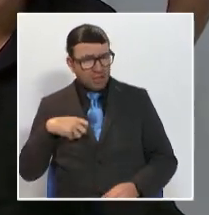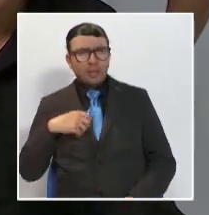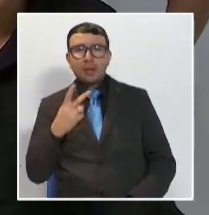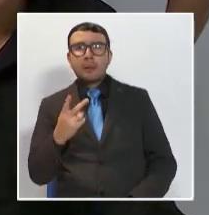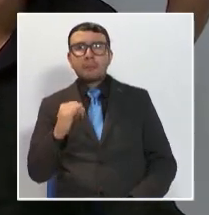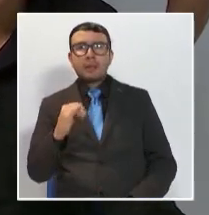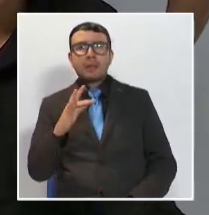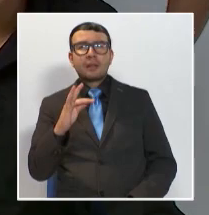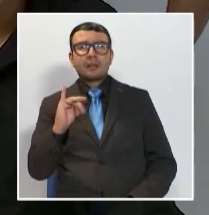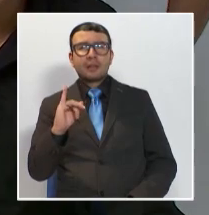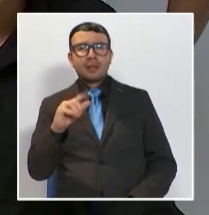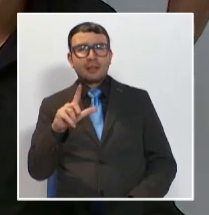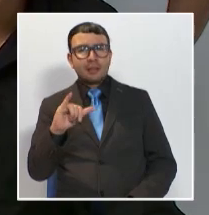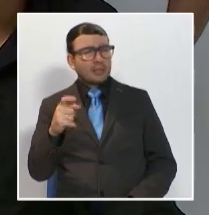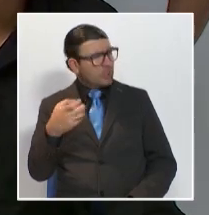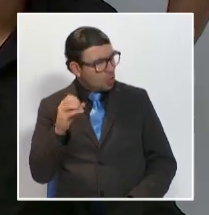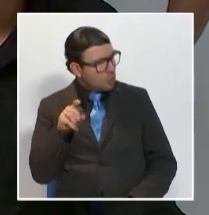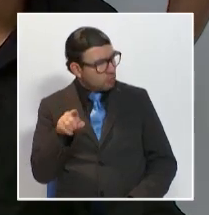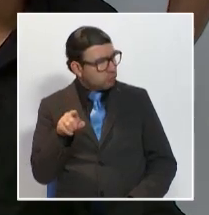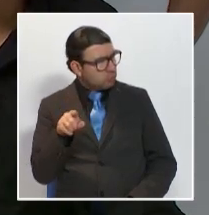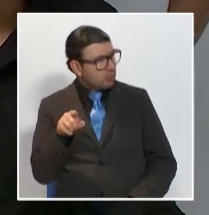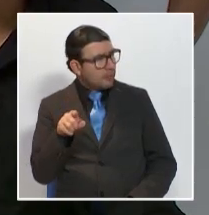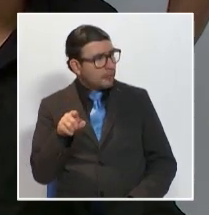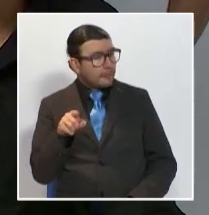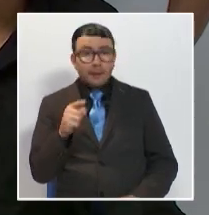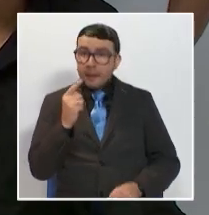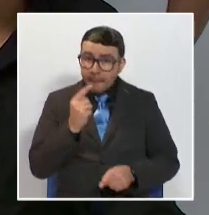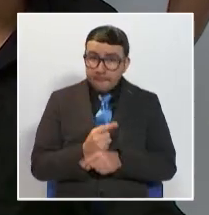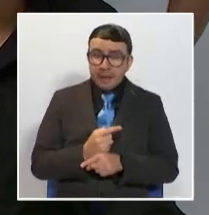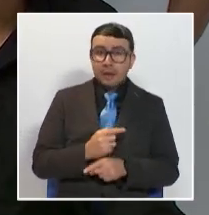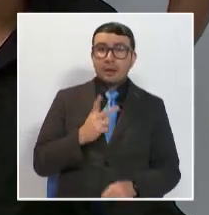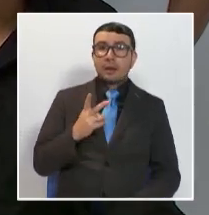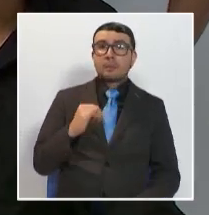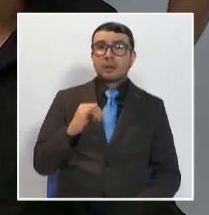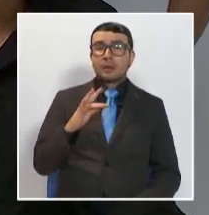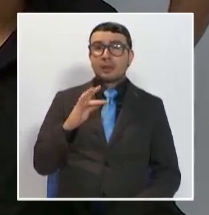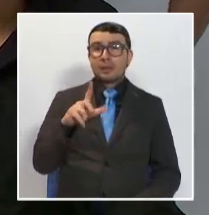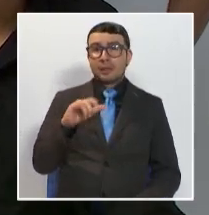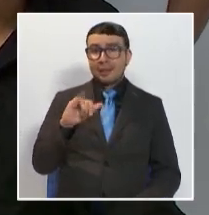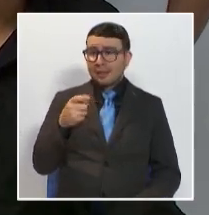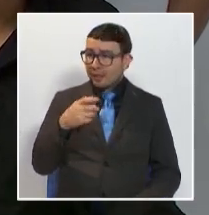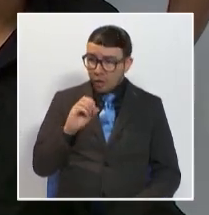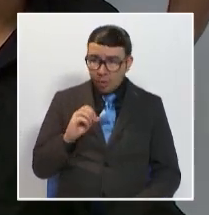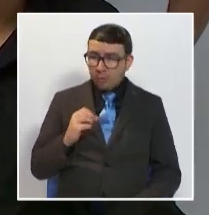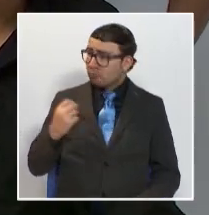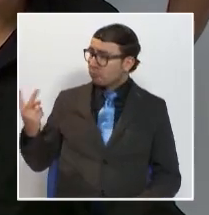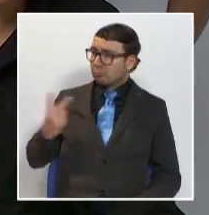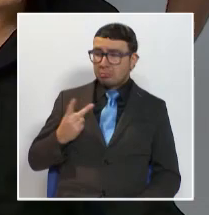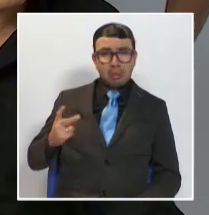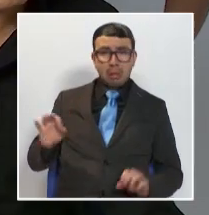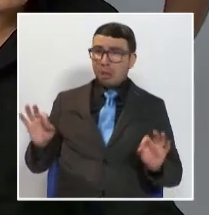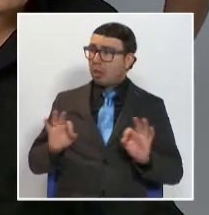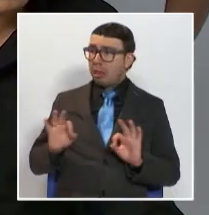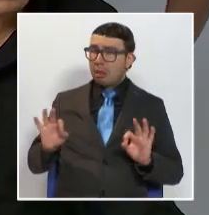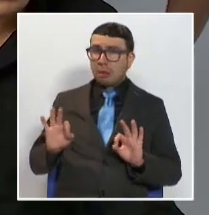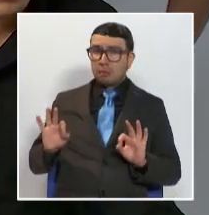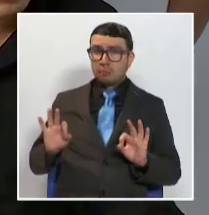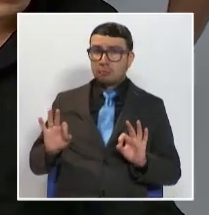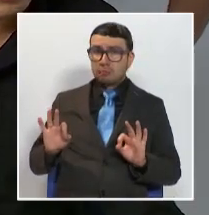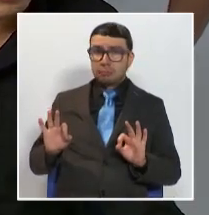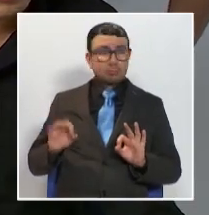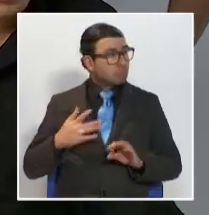Pues no, la verdad es que como vitiligo como tal, ninguno, en la familia de ninguno de los dos. De ninguno de los dos, en tu casa